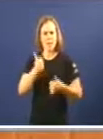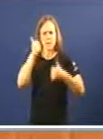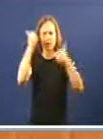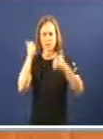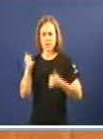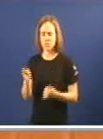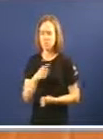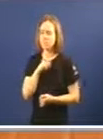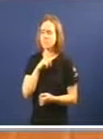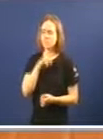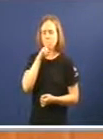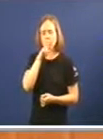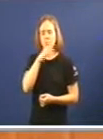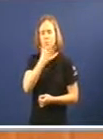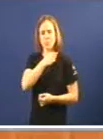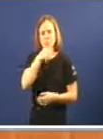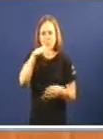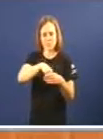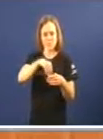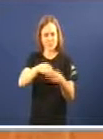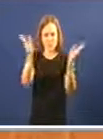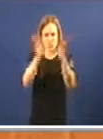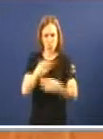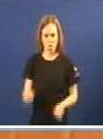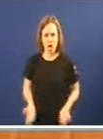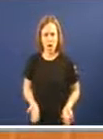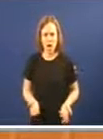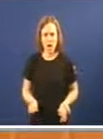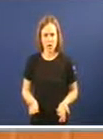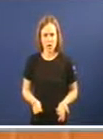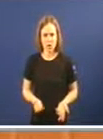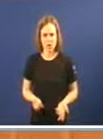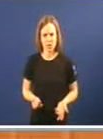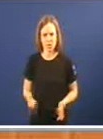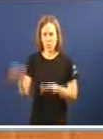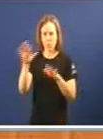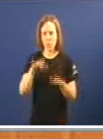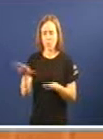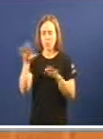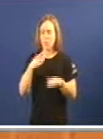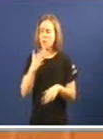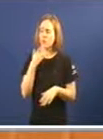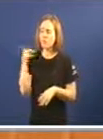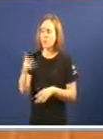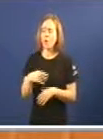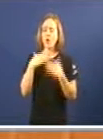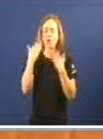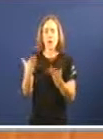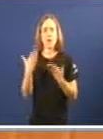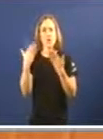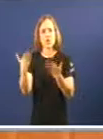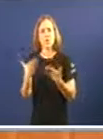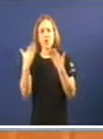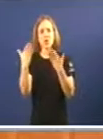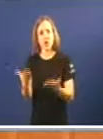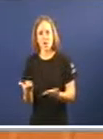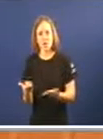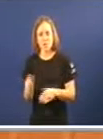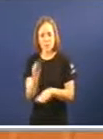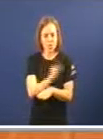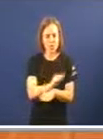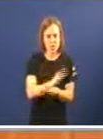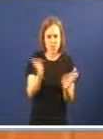no ni mejor que en mais odas fai o trabajadores trabajadores públicos en un que nos cuida tíos que dean